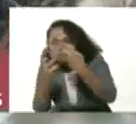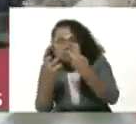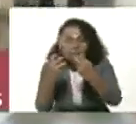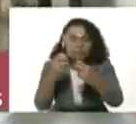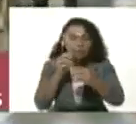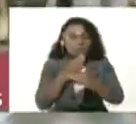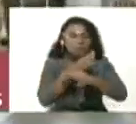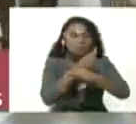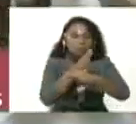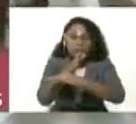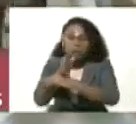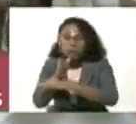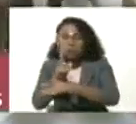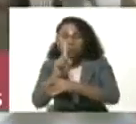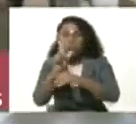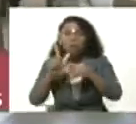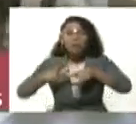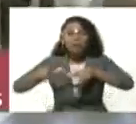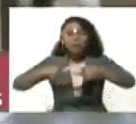Y en un lugar